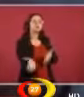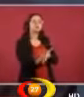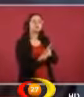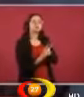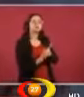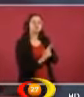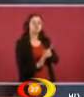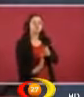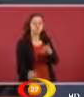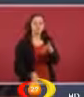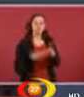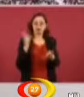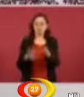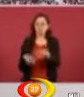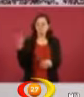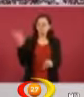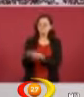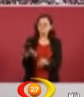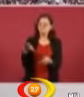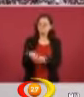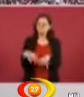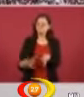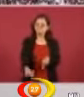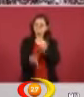de los fraudes electorales